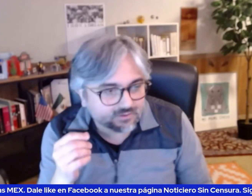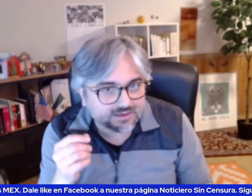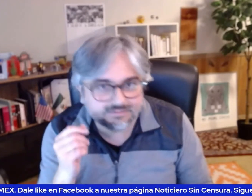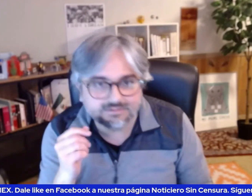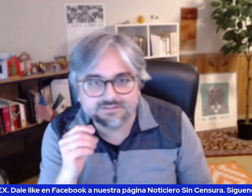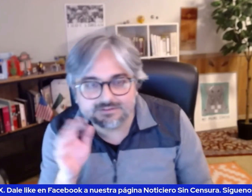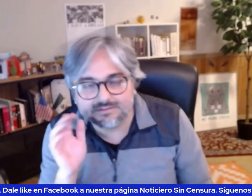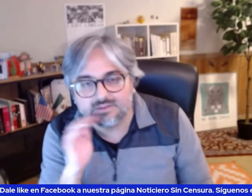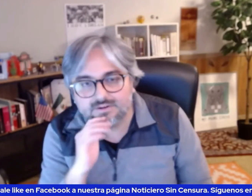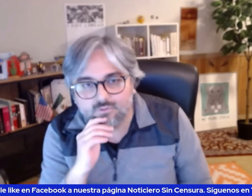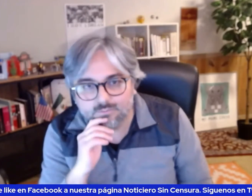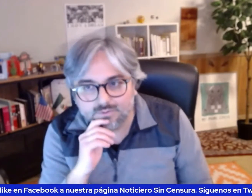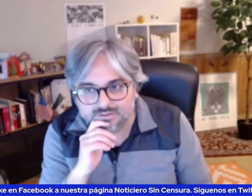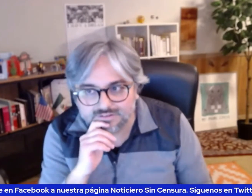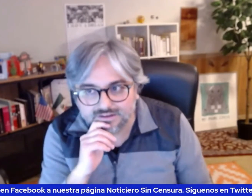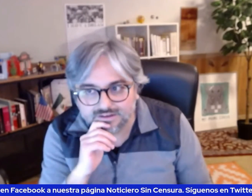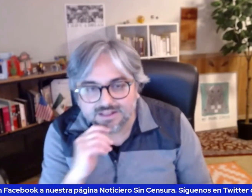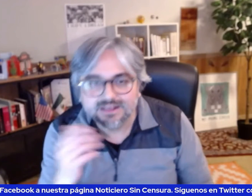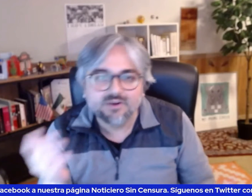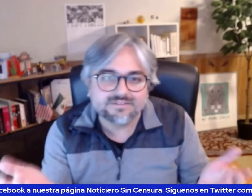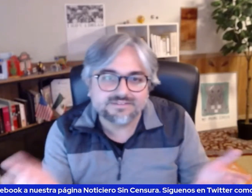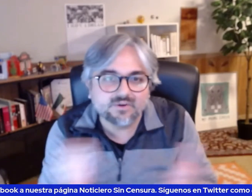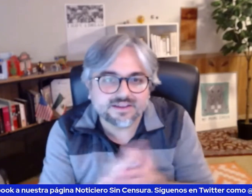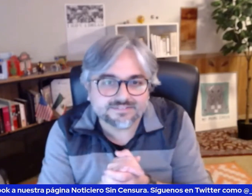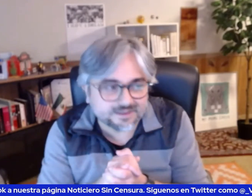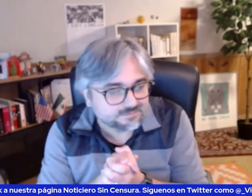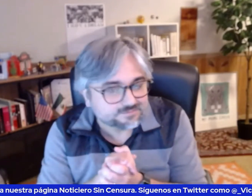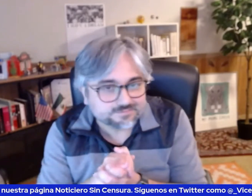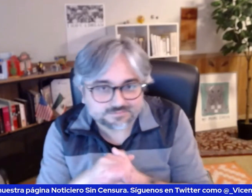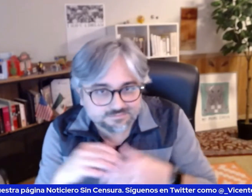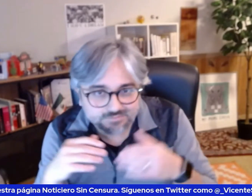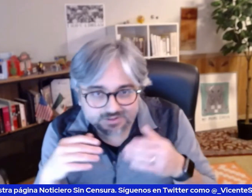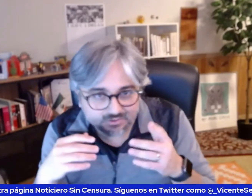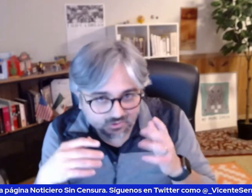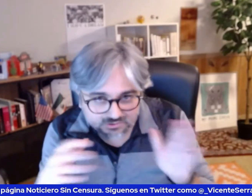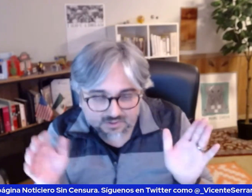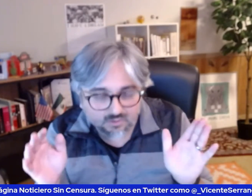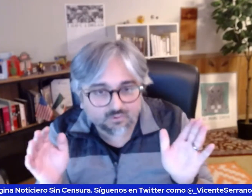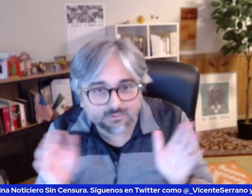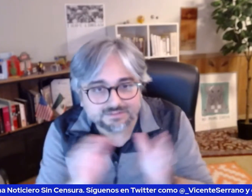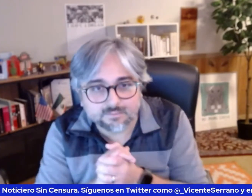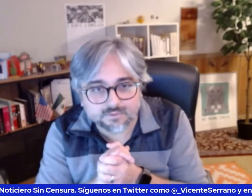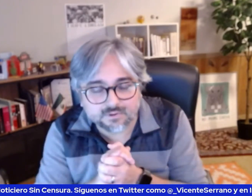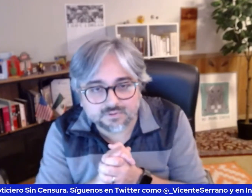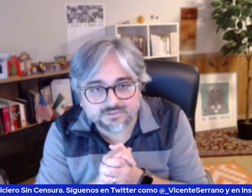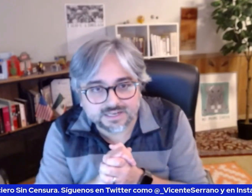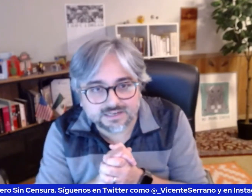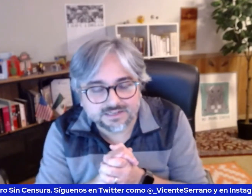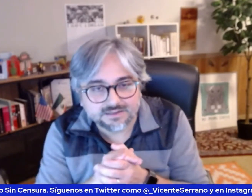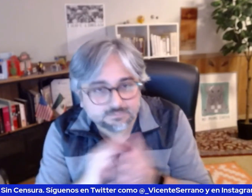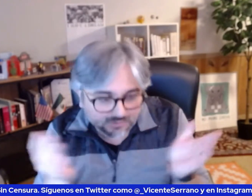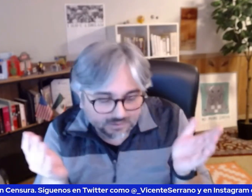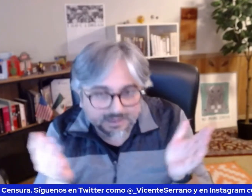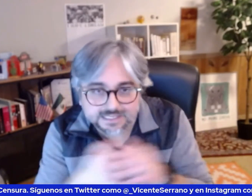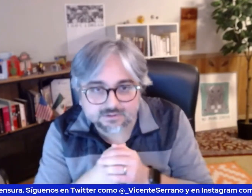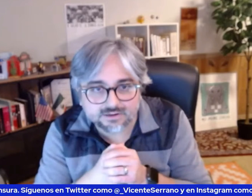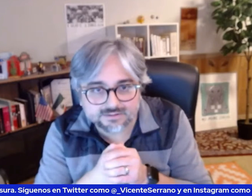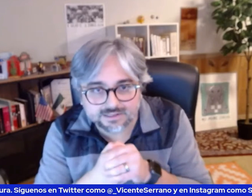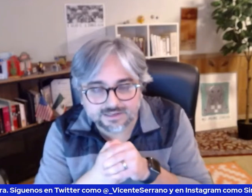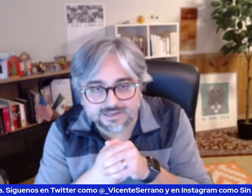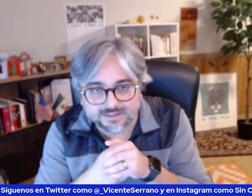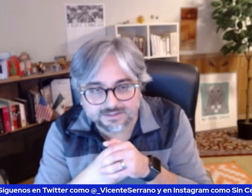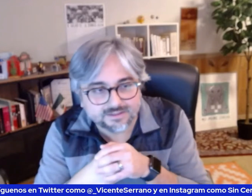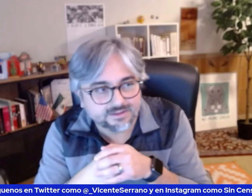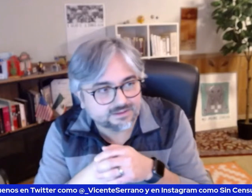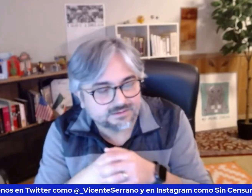necesario que es que exista una reforma judicial, lo necesario que es que todos los que conforman ese Poder Judicial pues se vayan, ¿no? Esa es